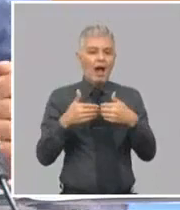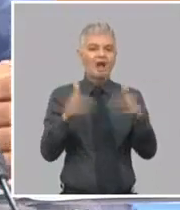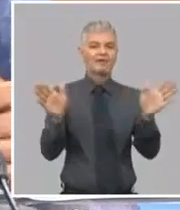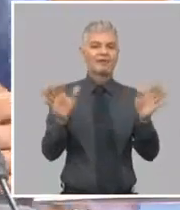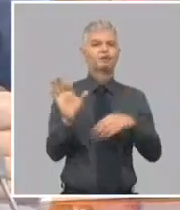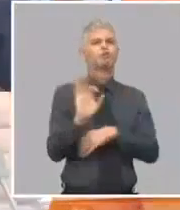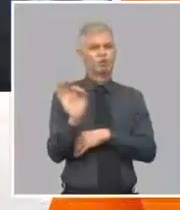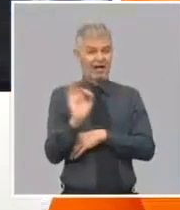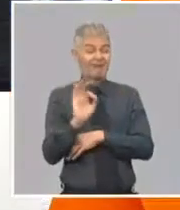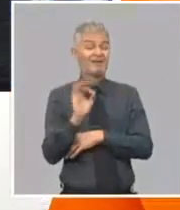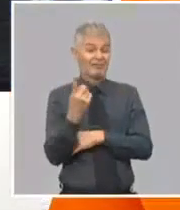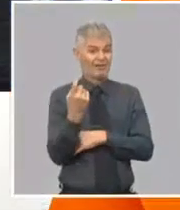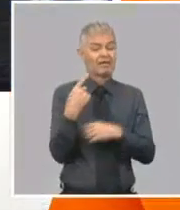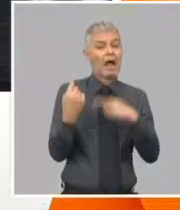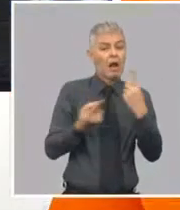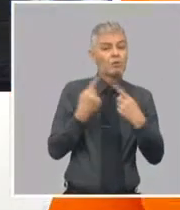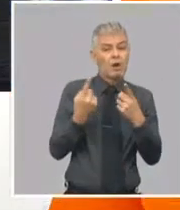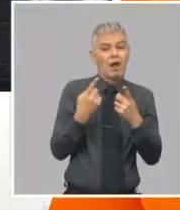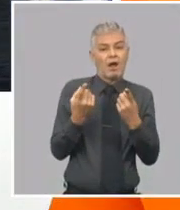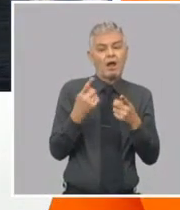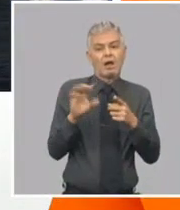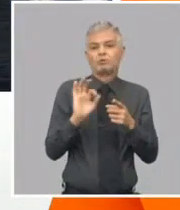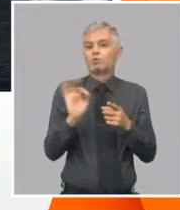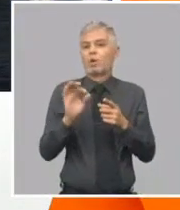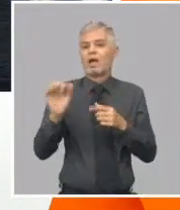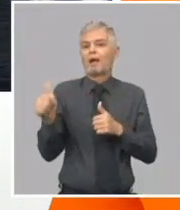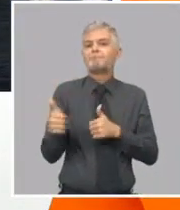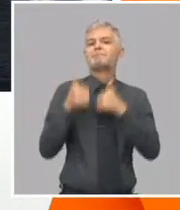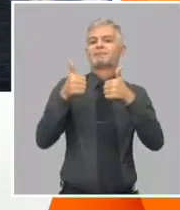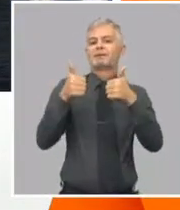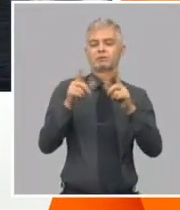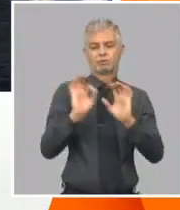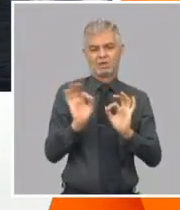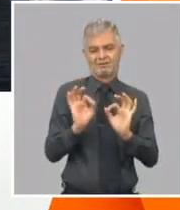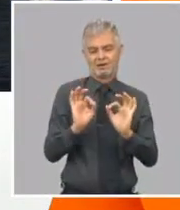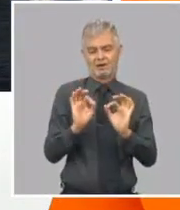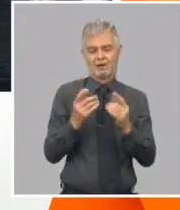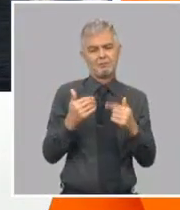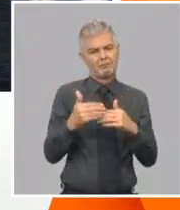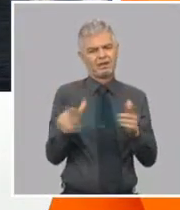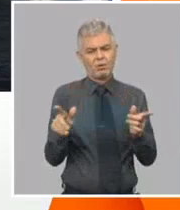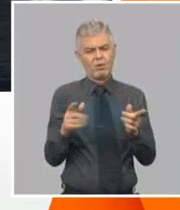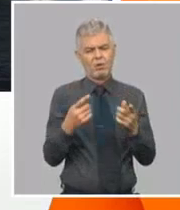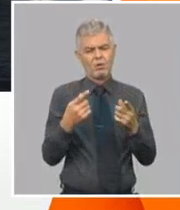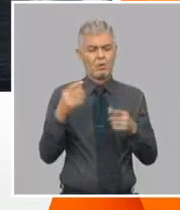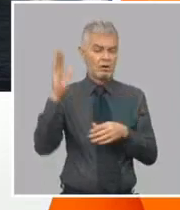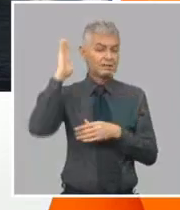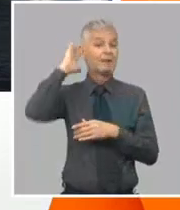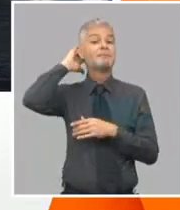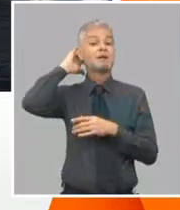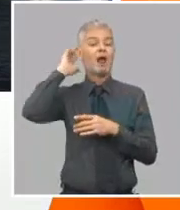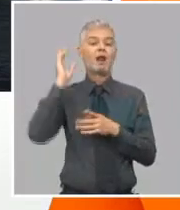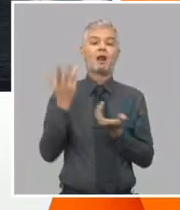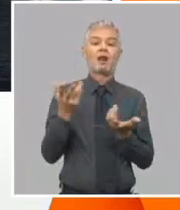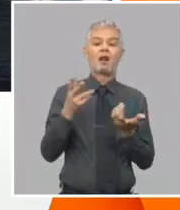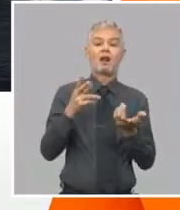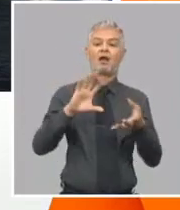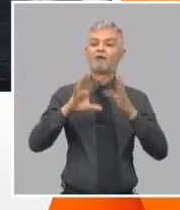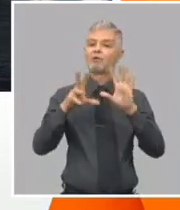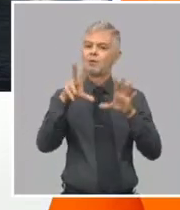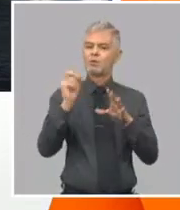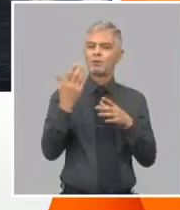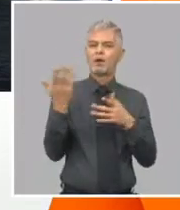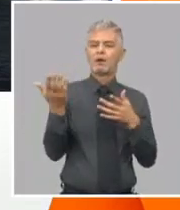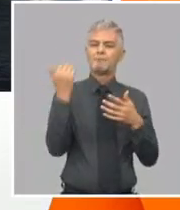quedan algunos objetos de obra que no van a estar listos pero va a ser una terminal con un concepto de mayor